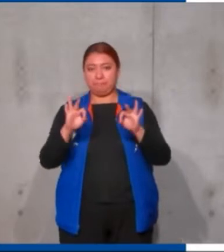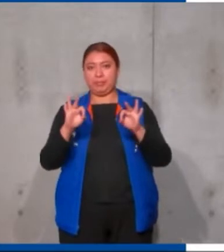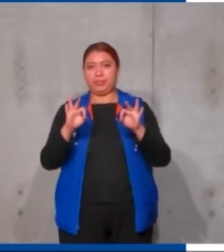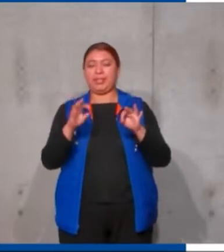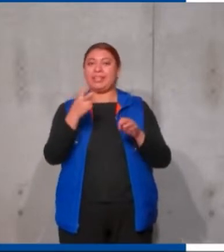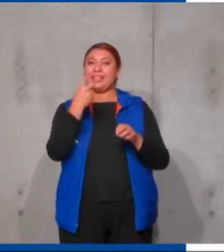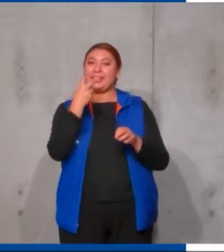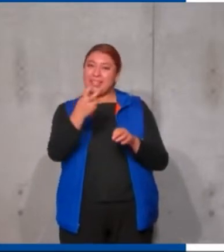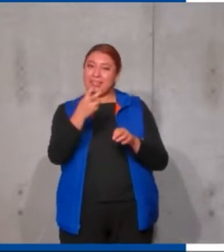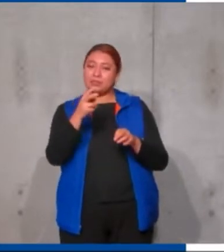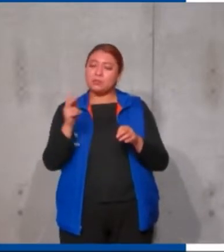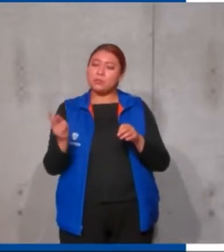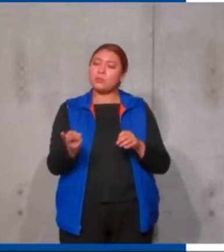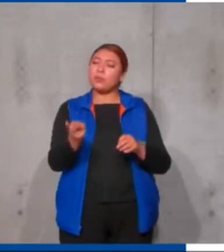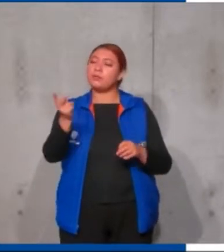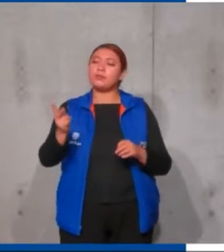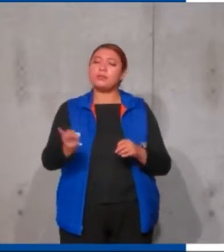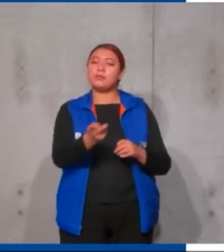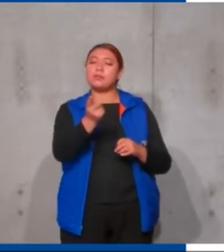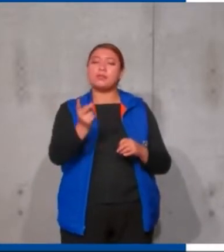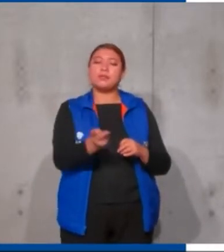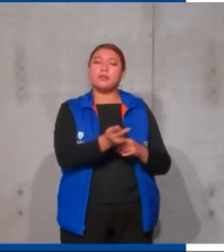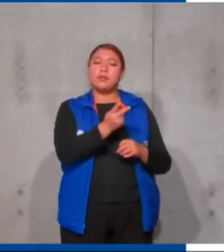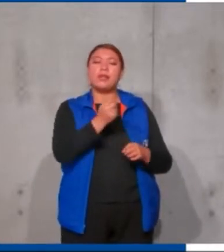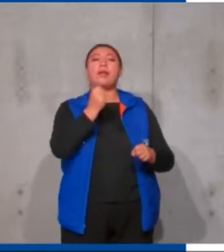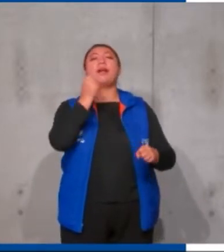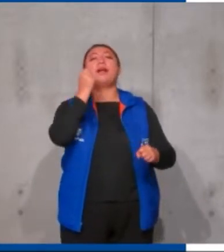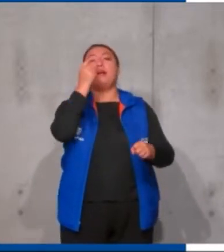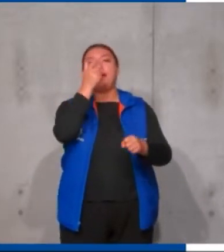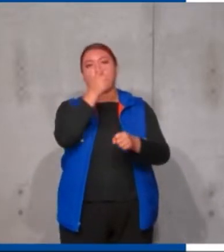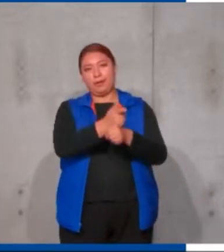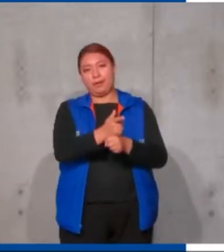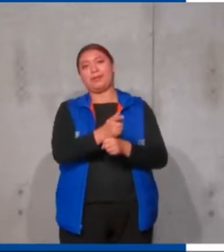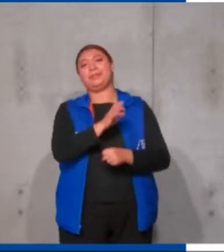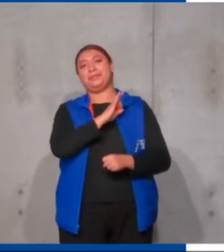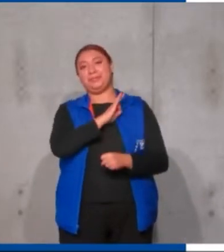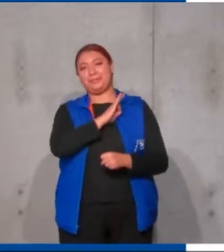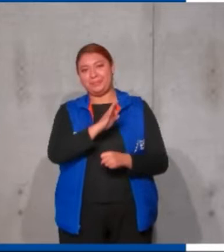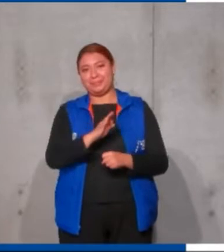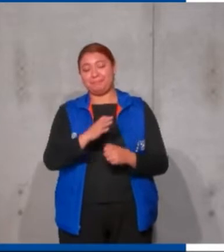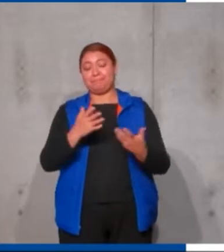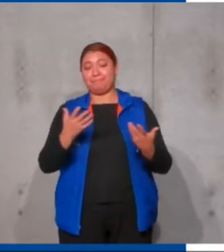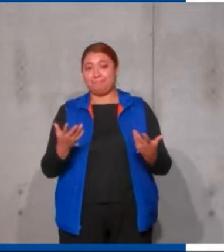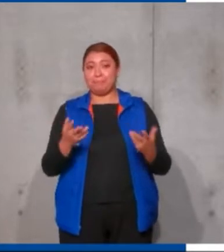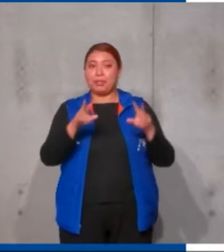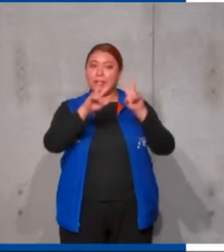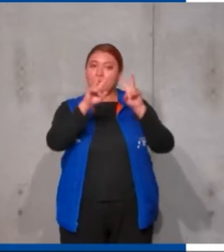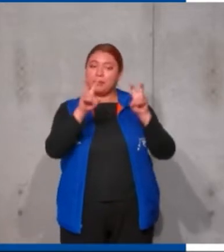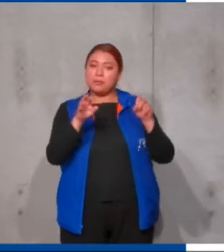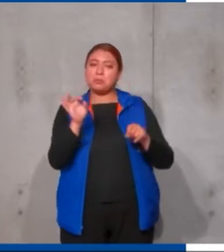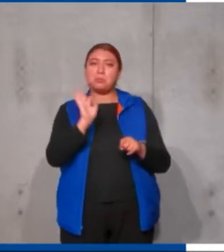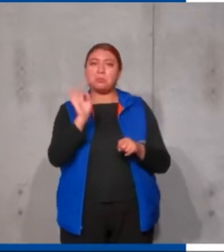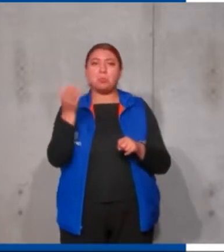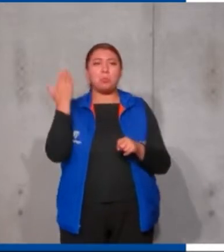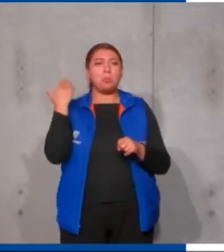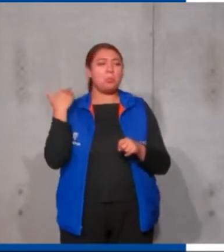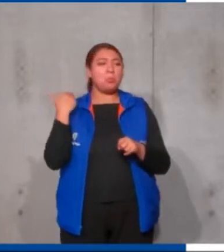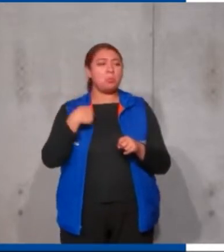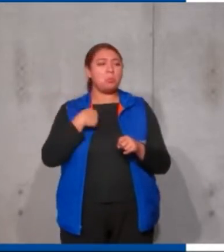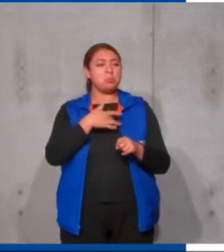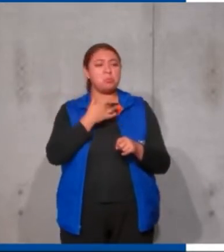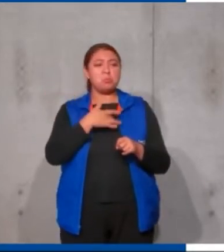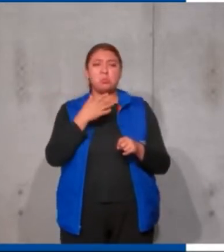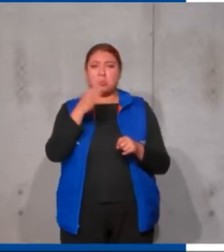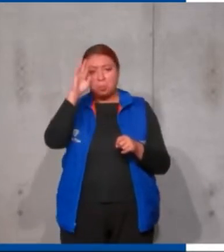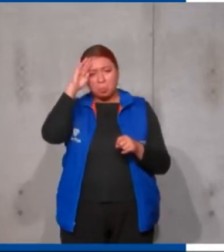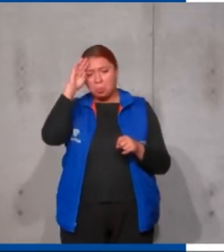Entonces, incorporar preguntas abiertas nos permite identificar esos temas que no habíamos considerado